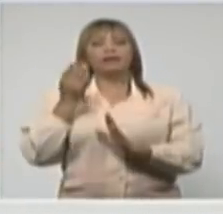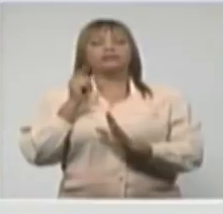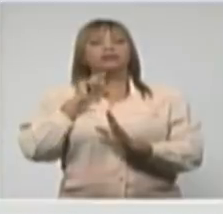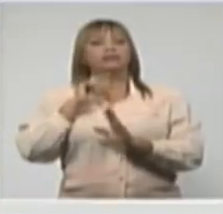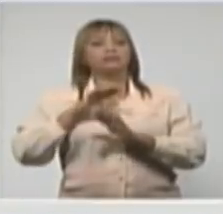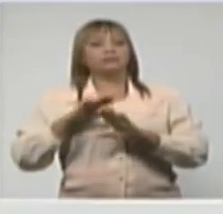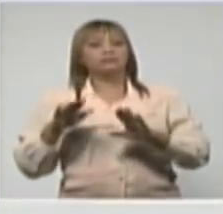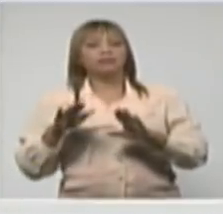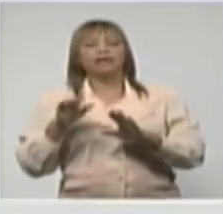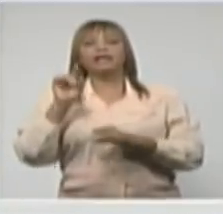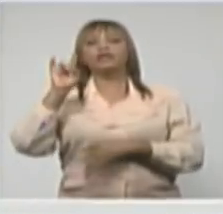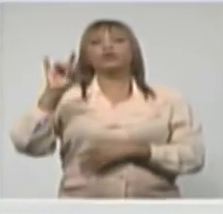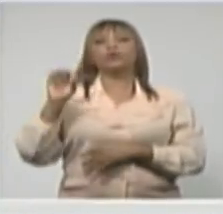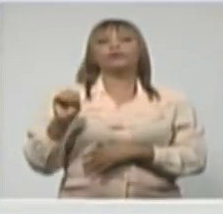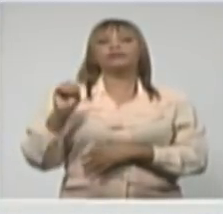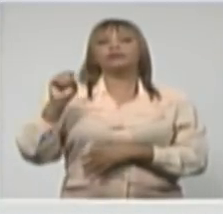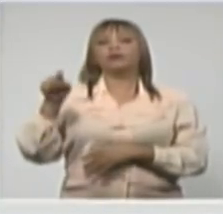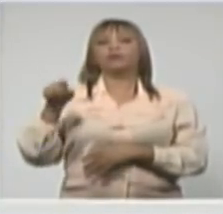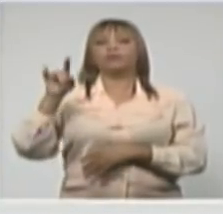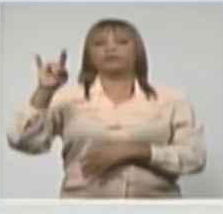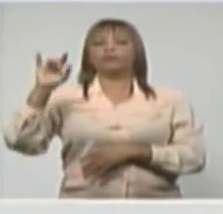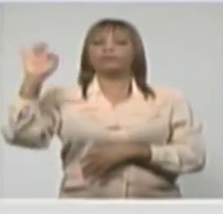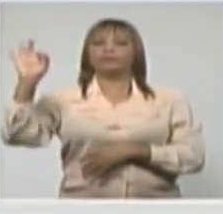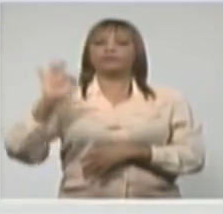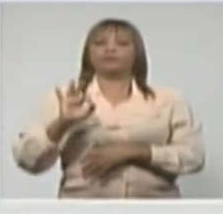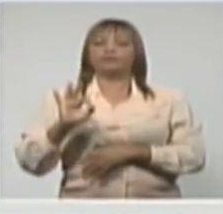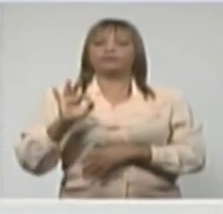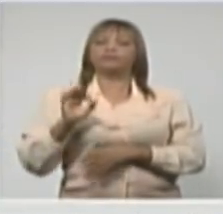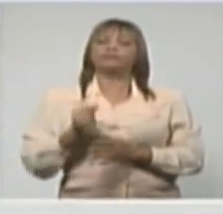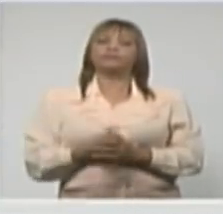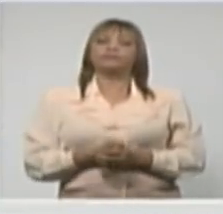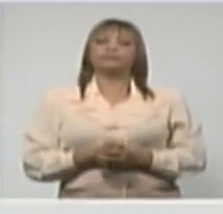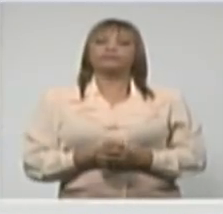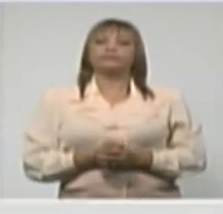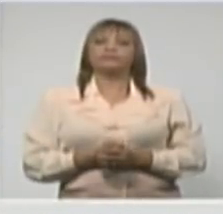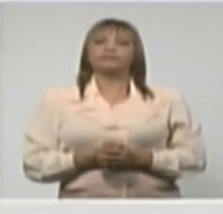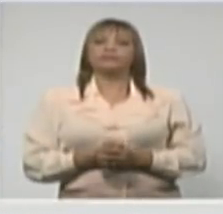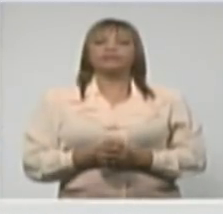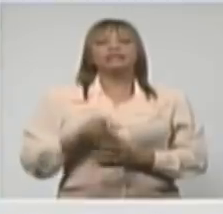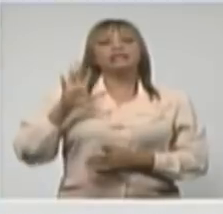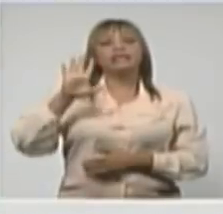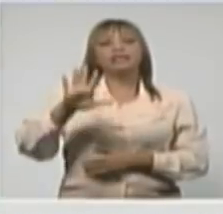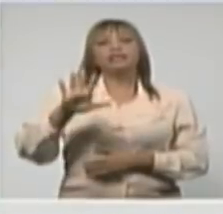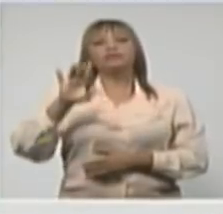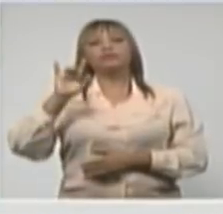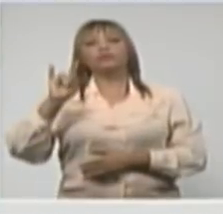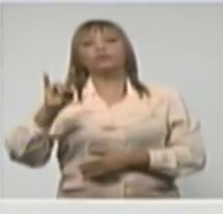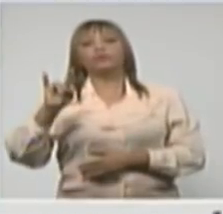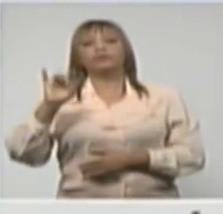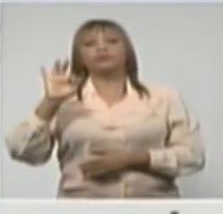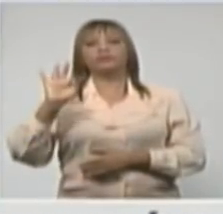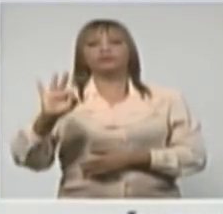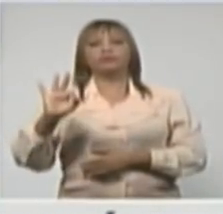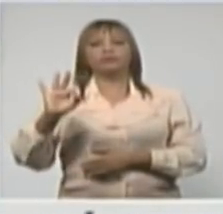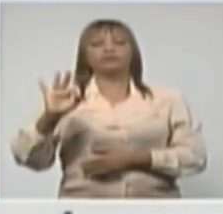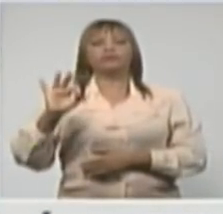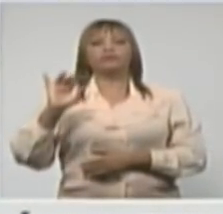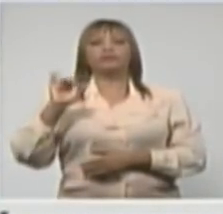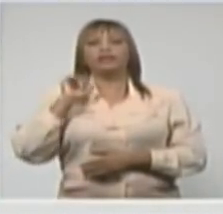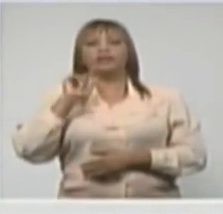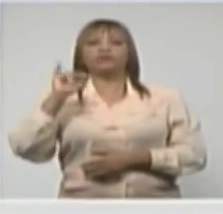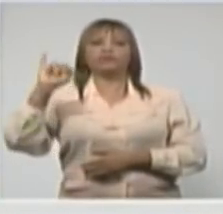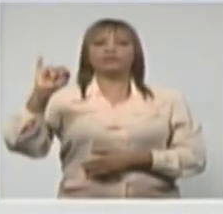el 90,9%. O sea, estamos hablando de 598 de los